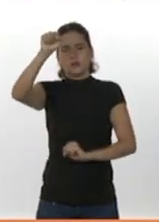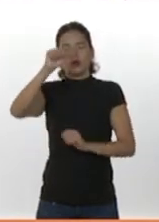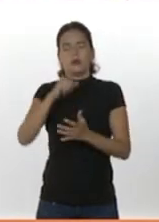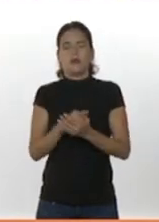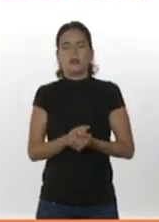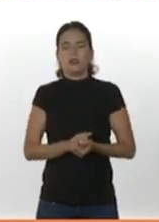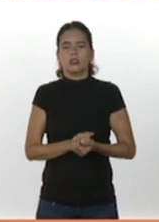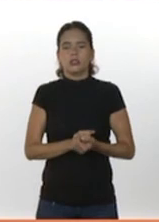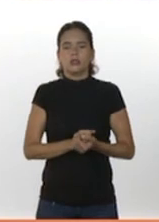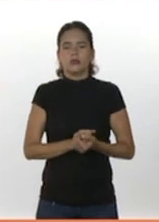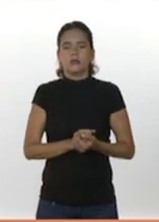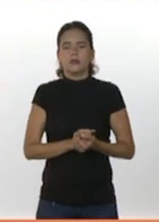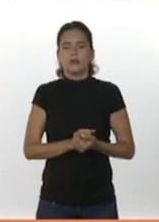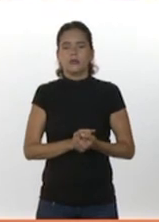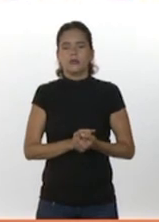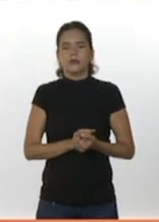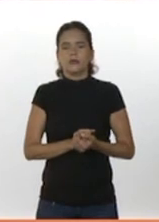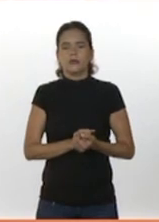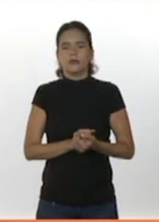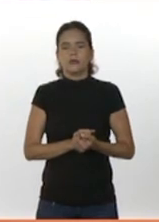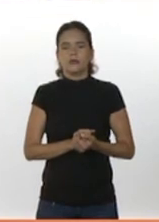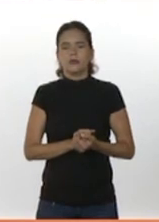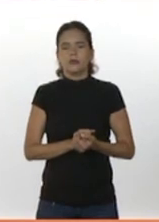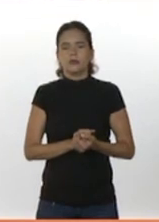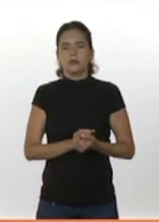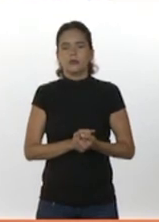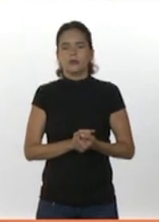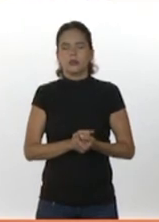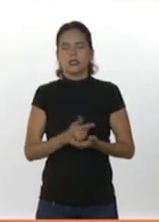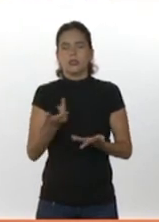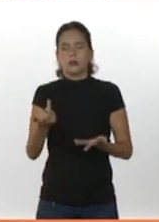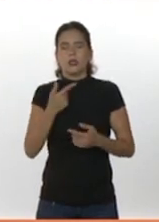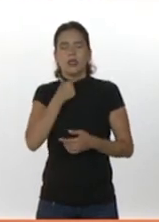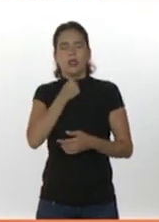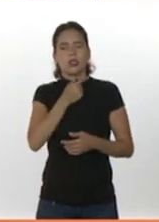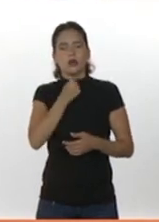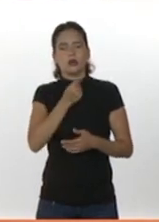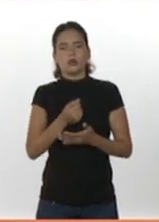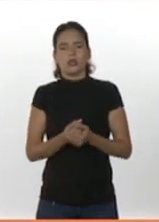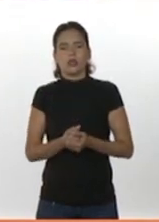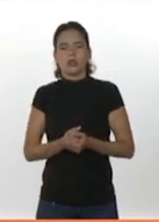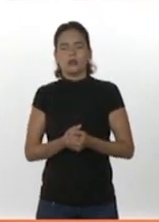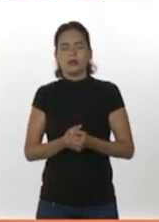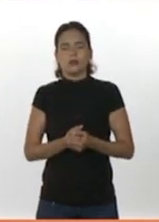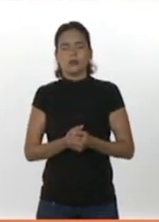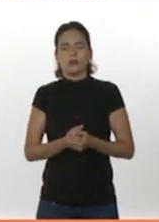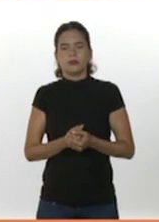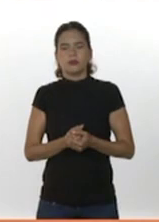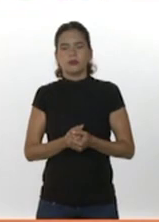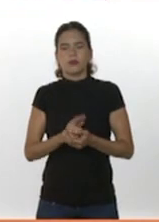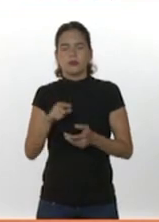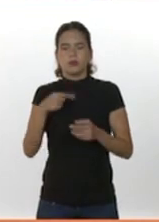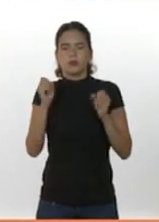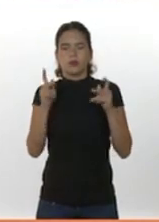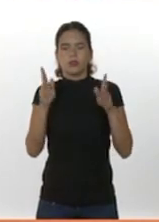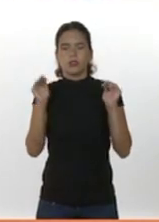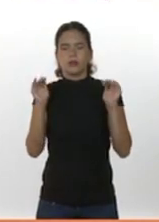en la parte de la cartelera. Bueno, espero que haya sido de su agrado y den continuidad a todo lo que